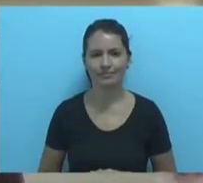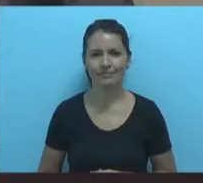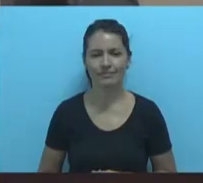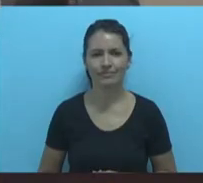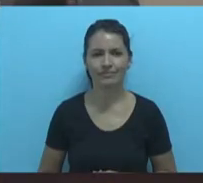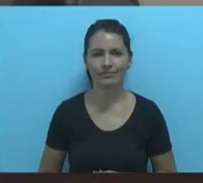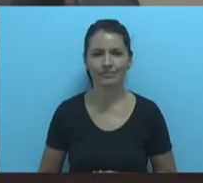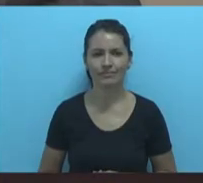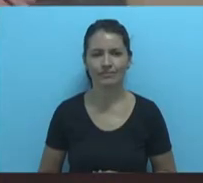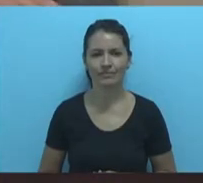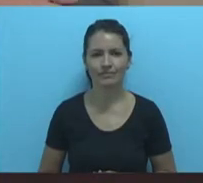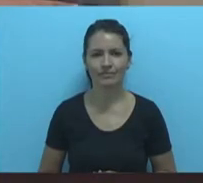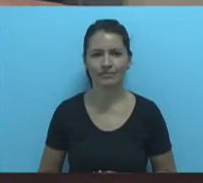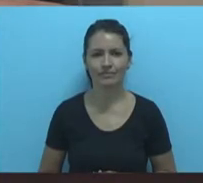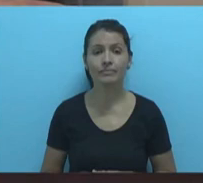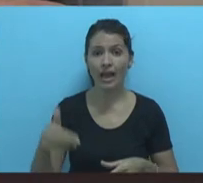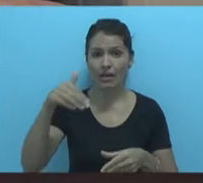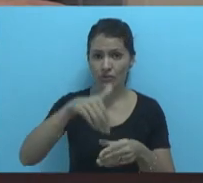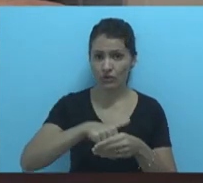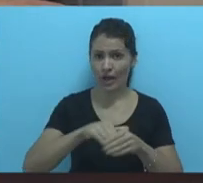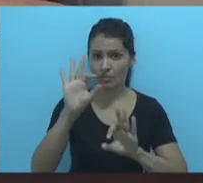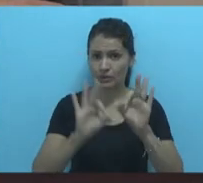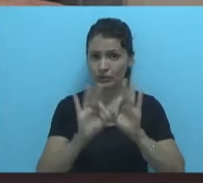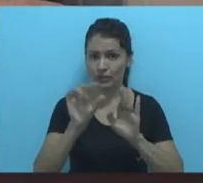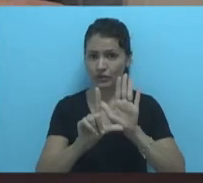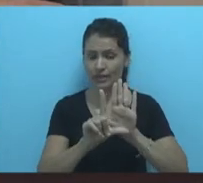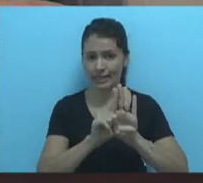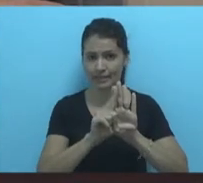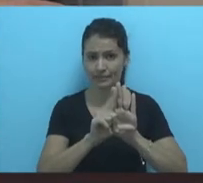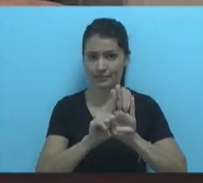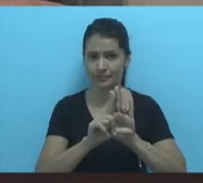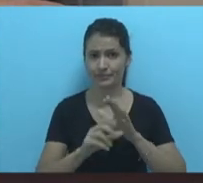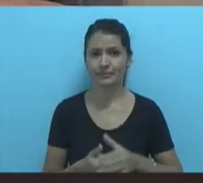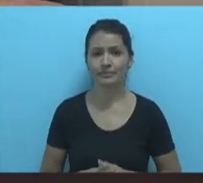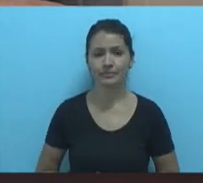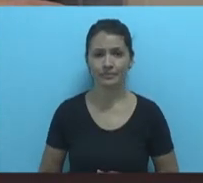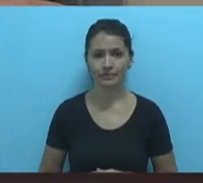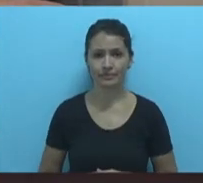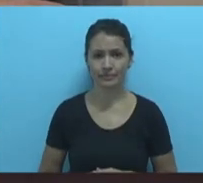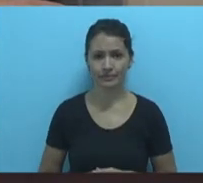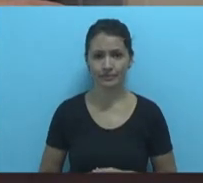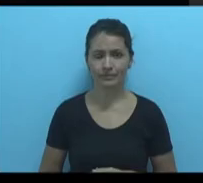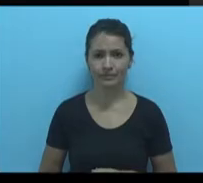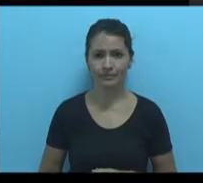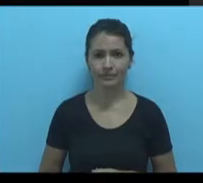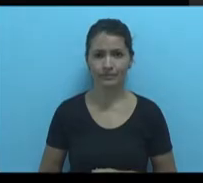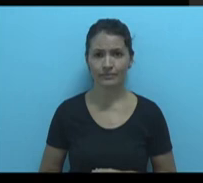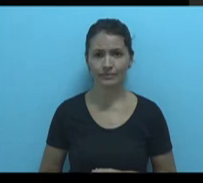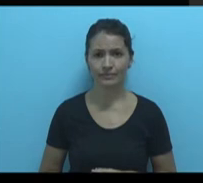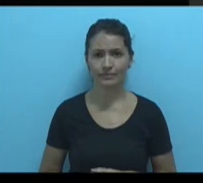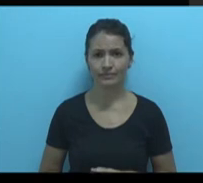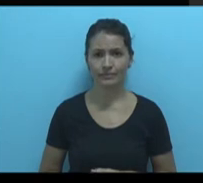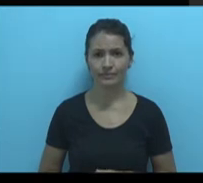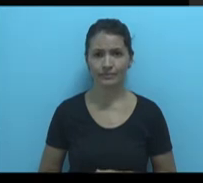Gracias, diputado. Voy a poner a votación el proyecto de ley en general, para lo cual le pido